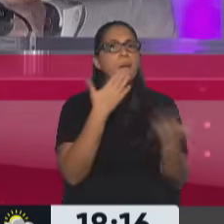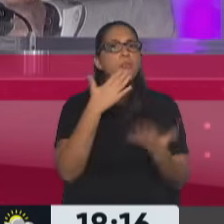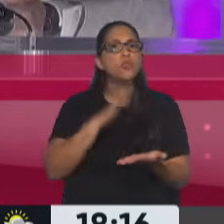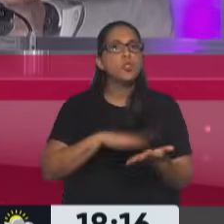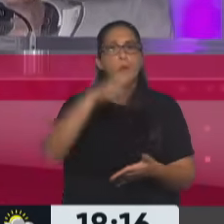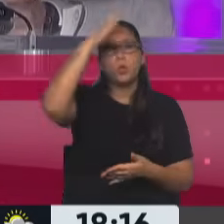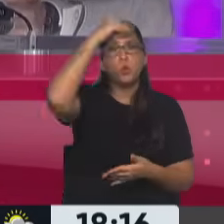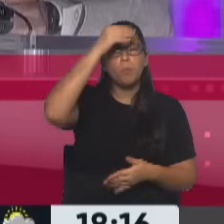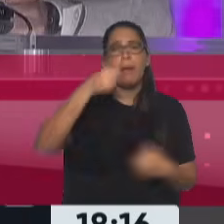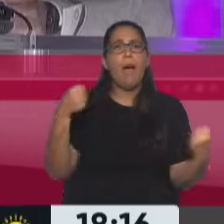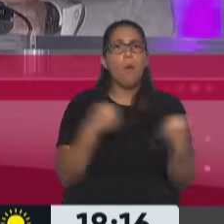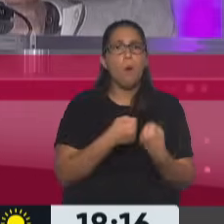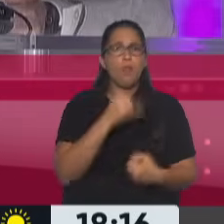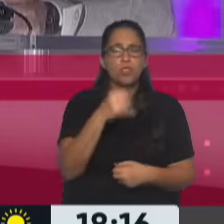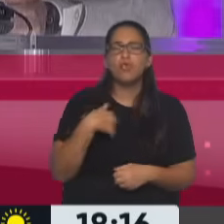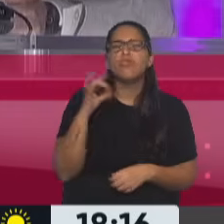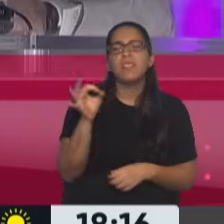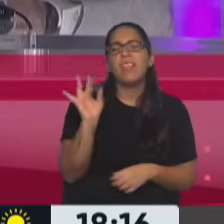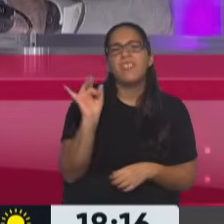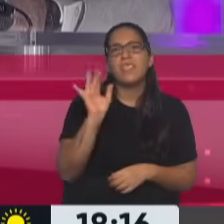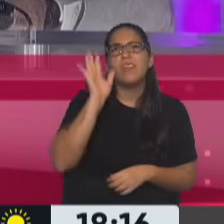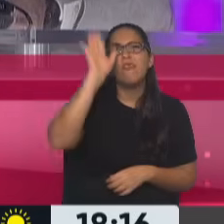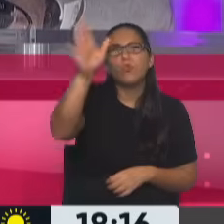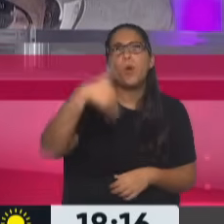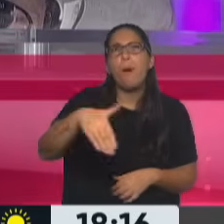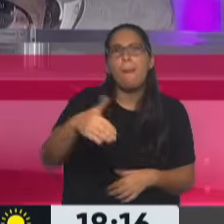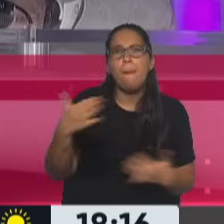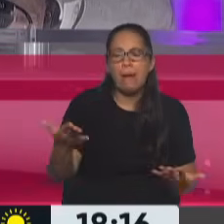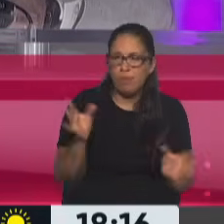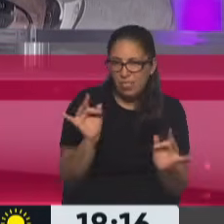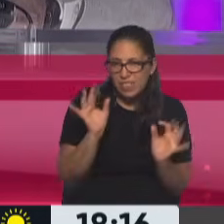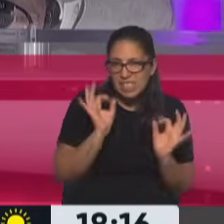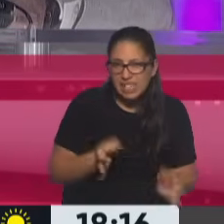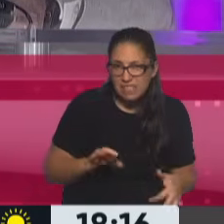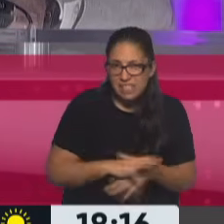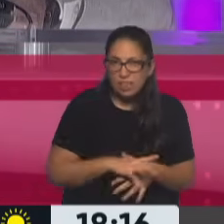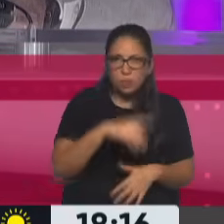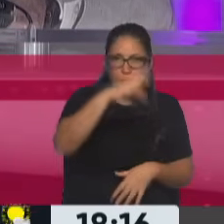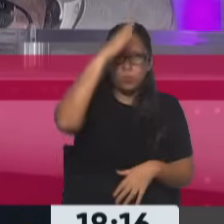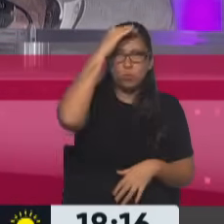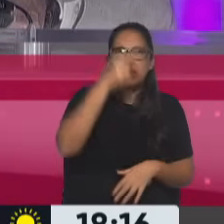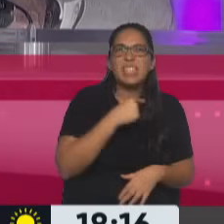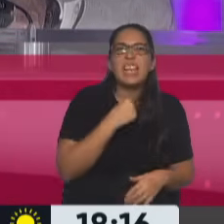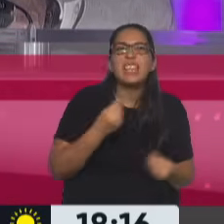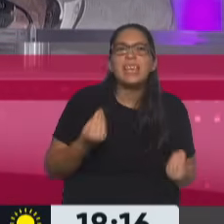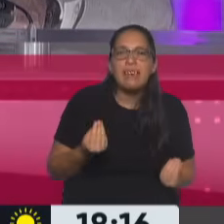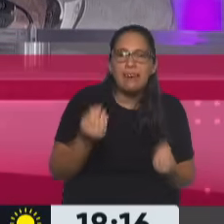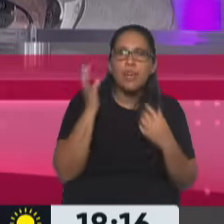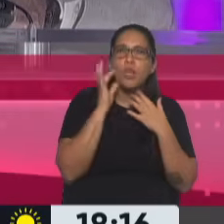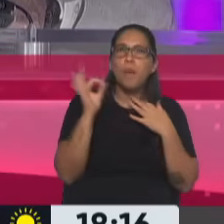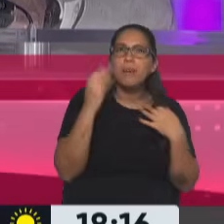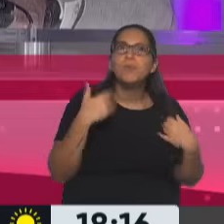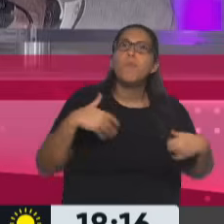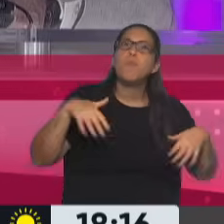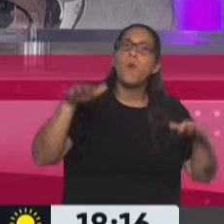propio Trump. A ver, sé que es difícil predecir, pero ¿qué crees que puede llegar a buscar el presidente de Estados Unidos? Digo, ¿qué le podría llegar a garantizar ese